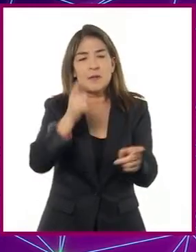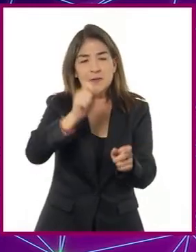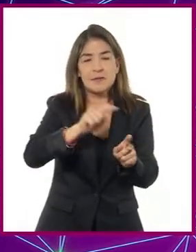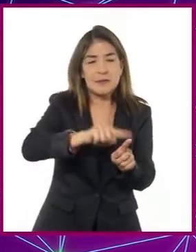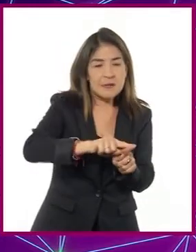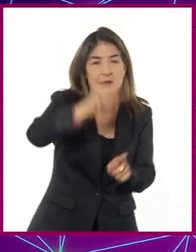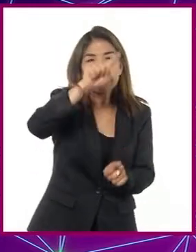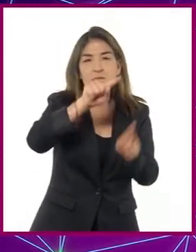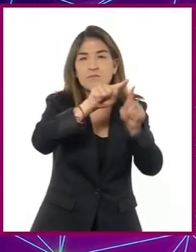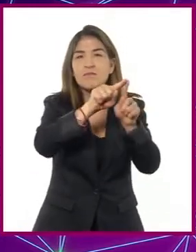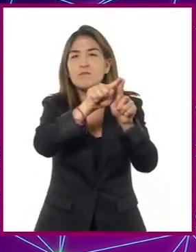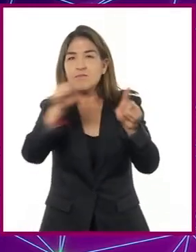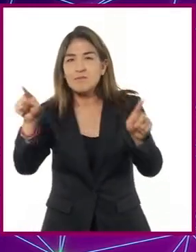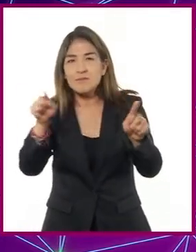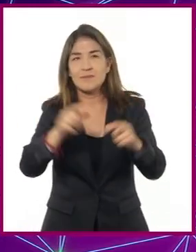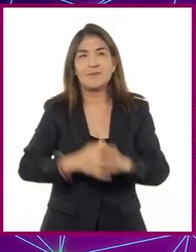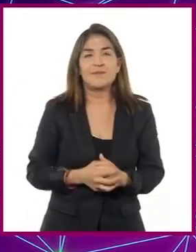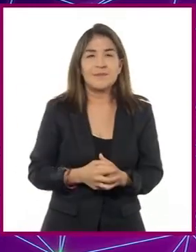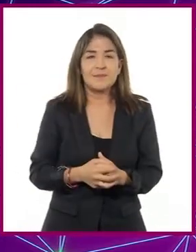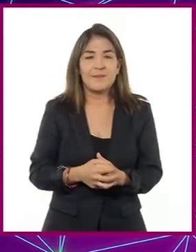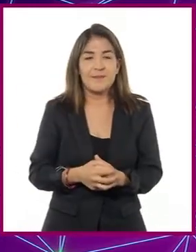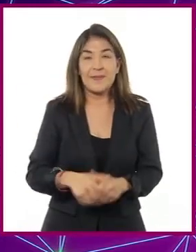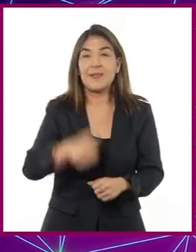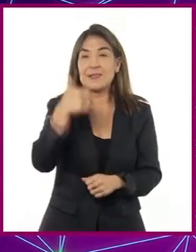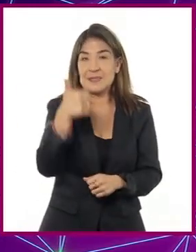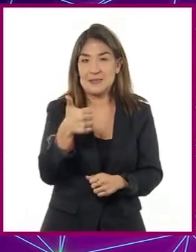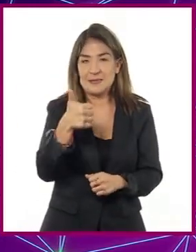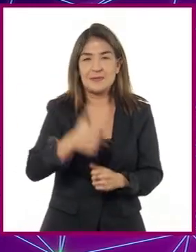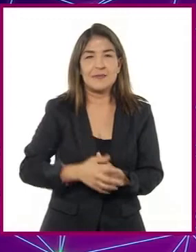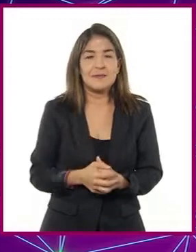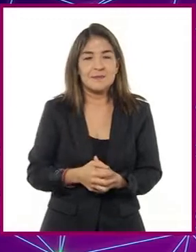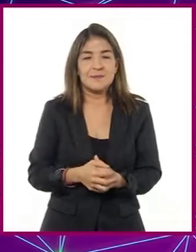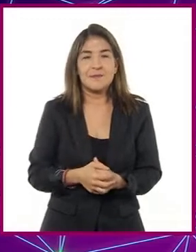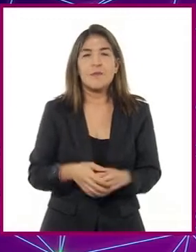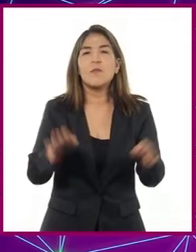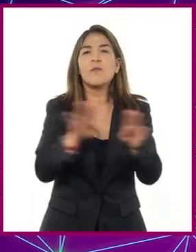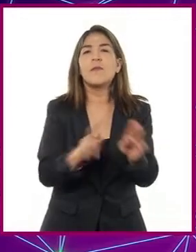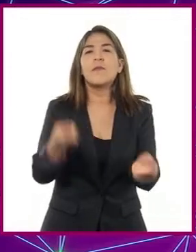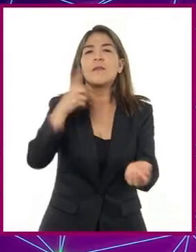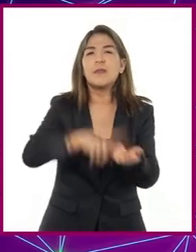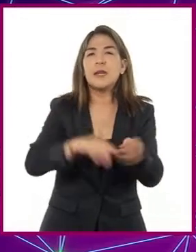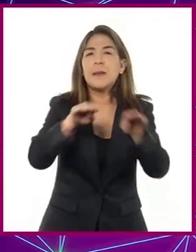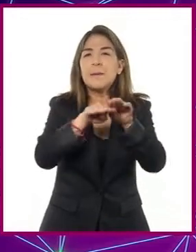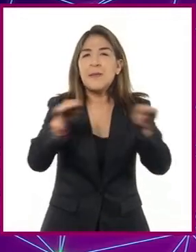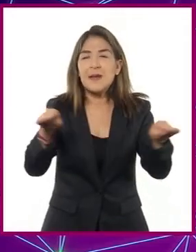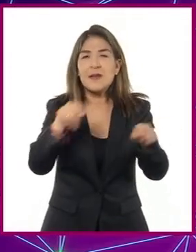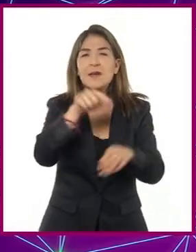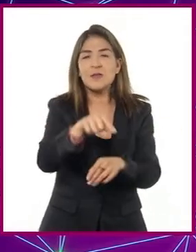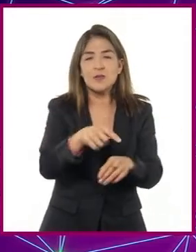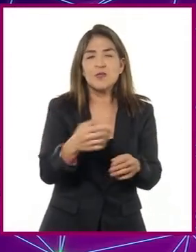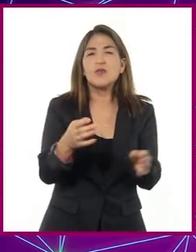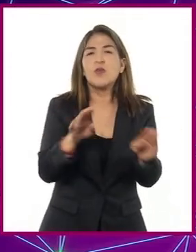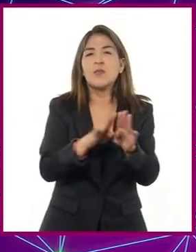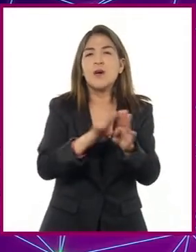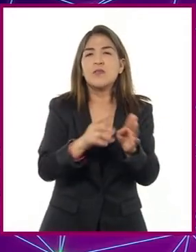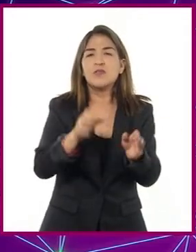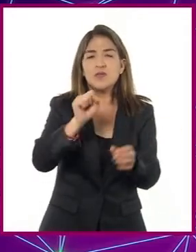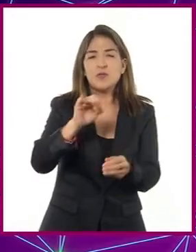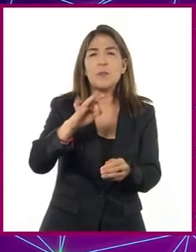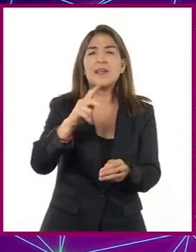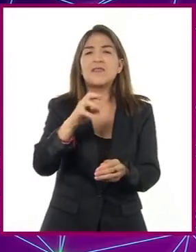y anchura. 6. Los extremos de una superficie